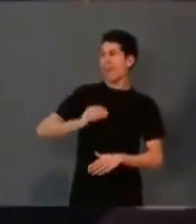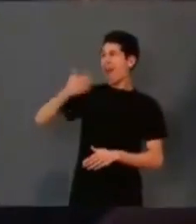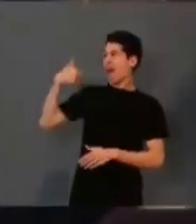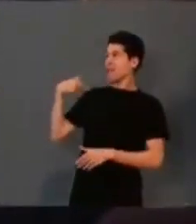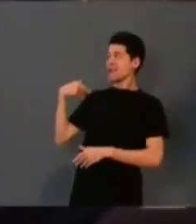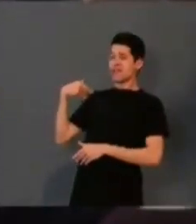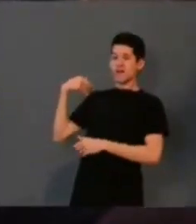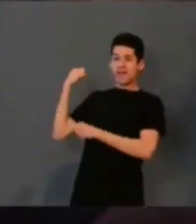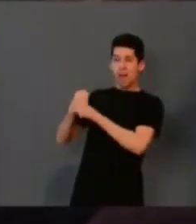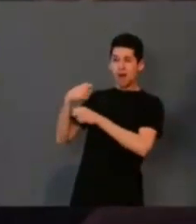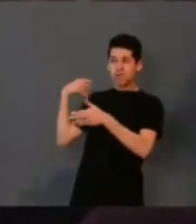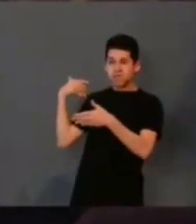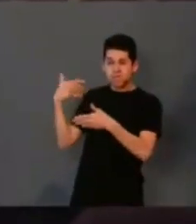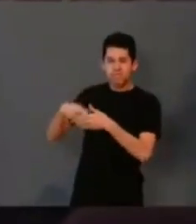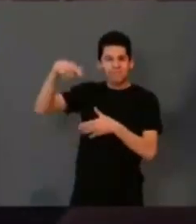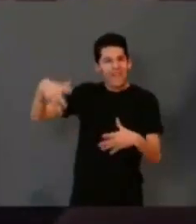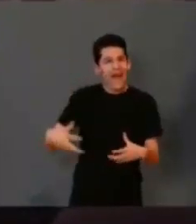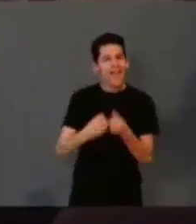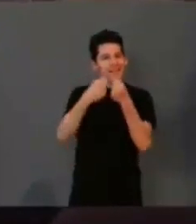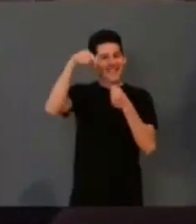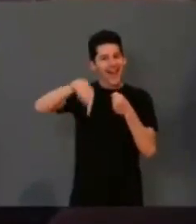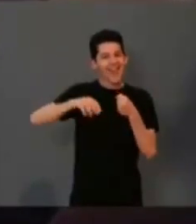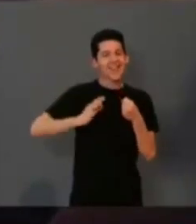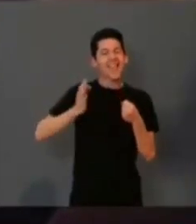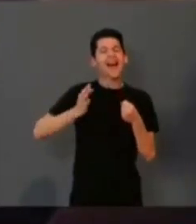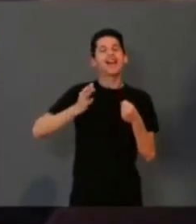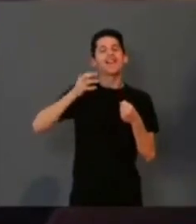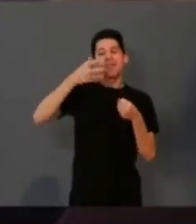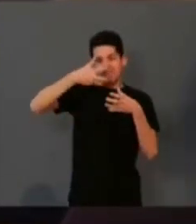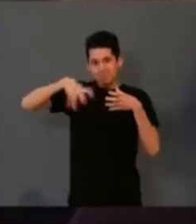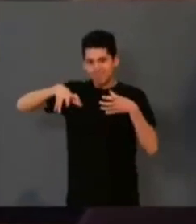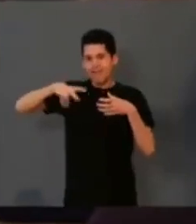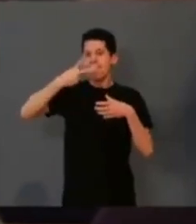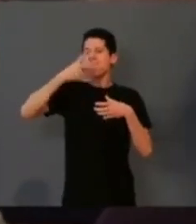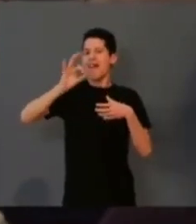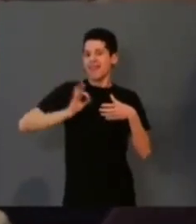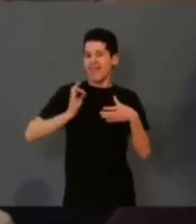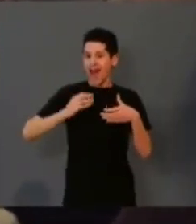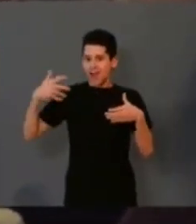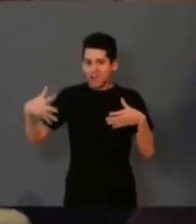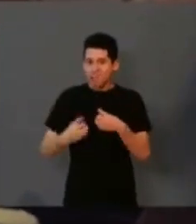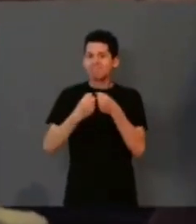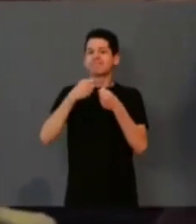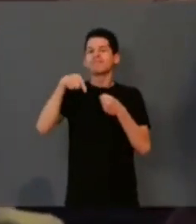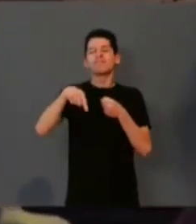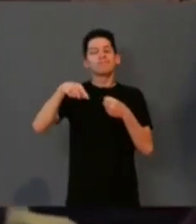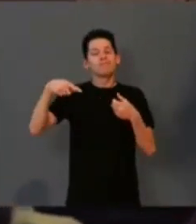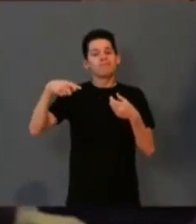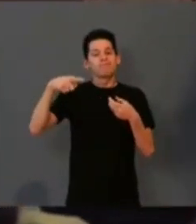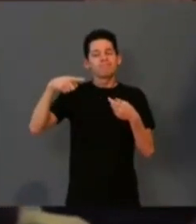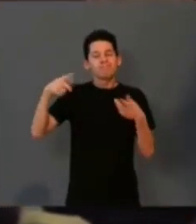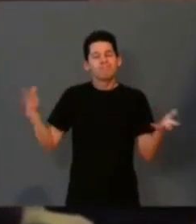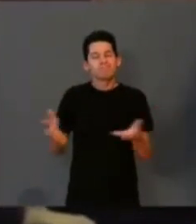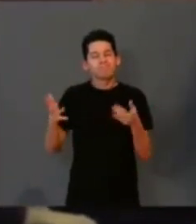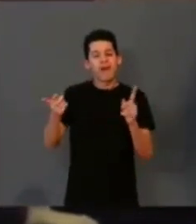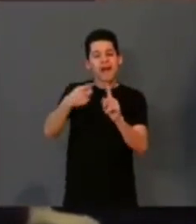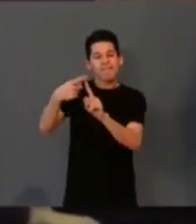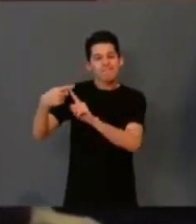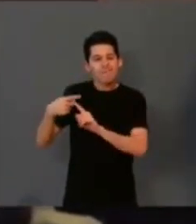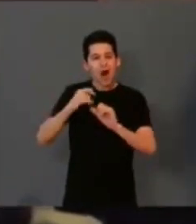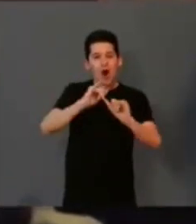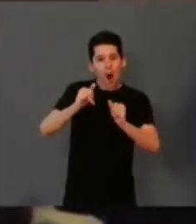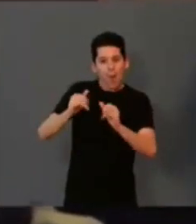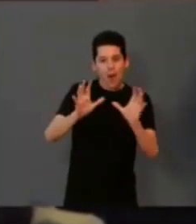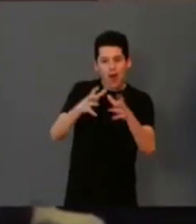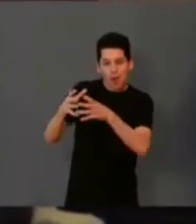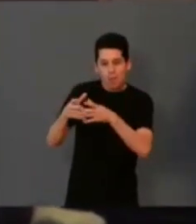de aniversario 20 años en Argentina del fondo de población hemos potenciado las redes juveniles existentes así